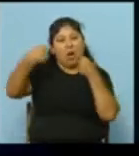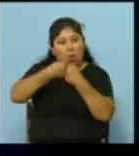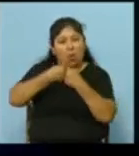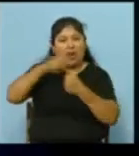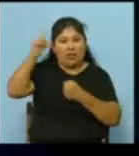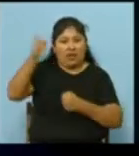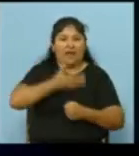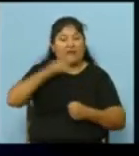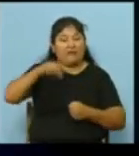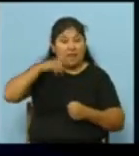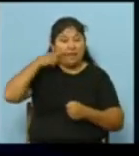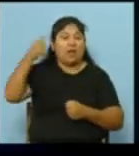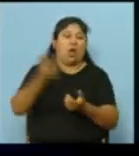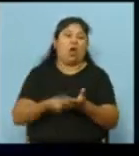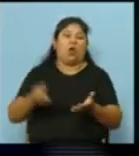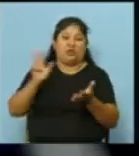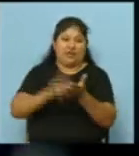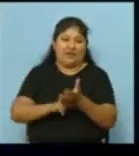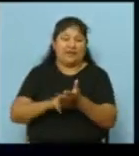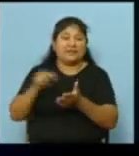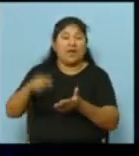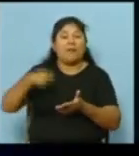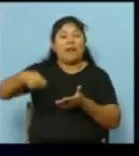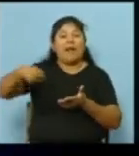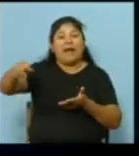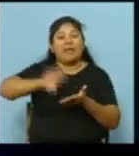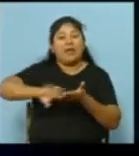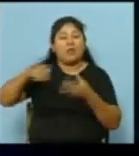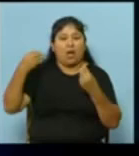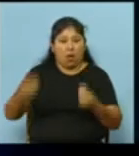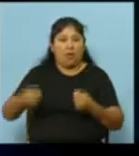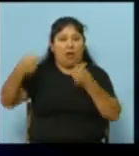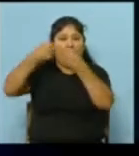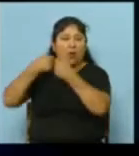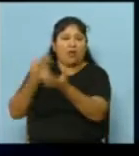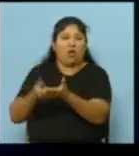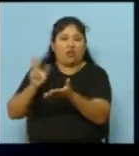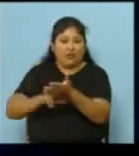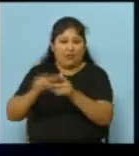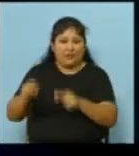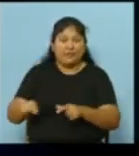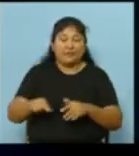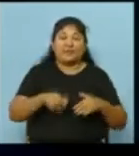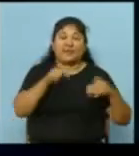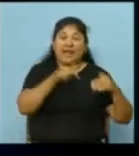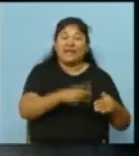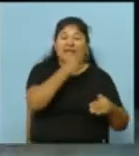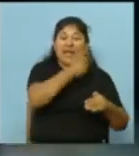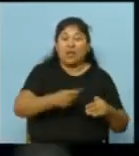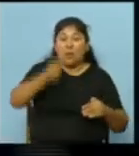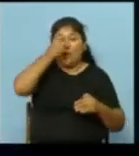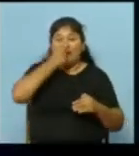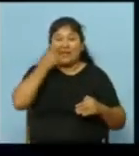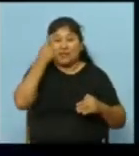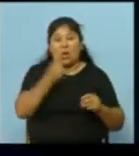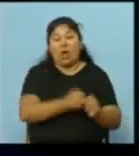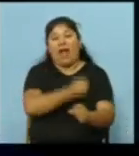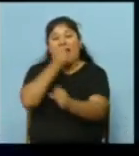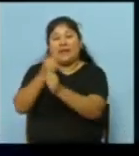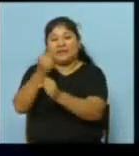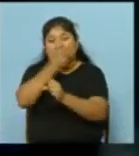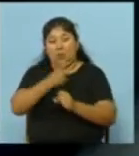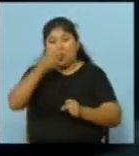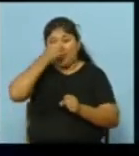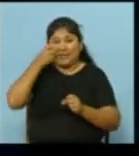pago de una deuda que te digo entre el 2021 y el 2023 argentina tiene que pagar 57 mil millones